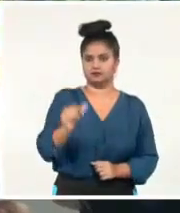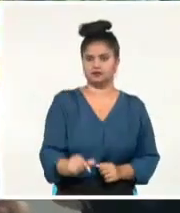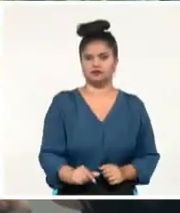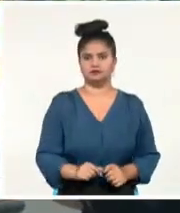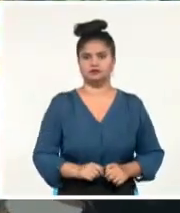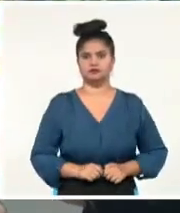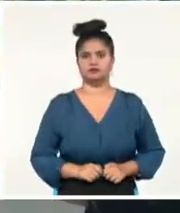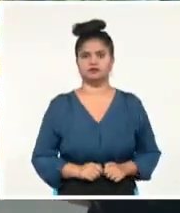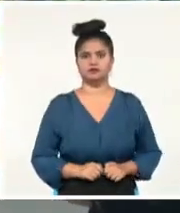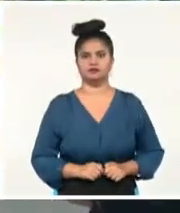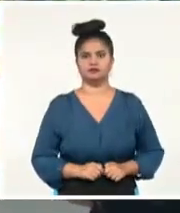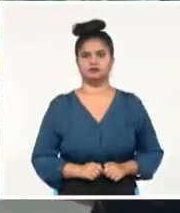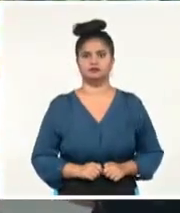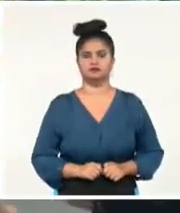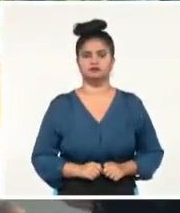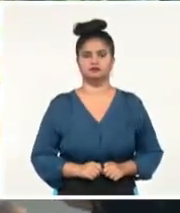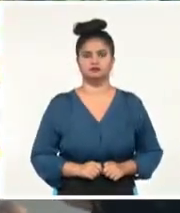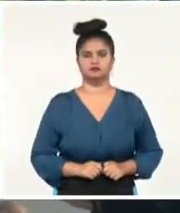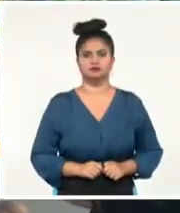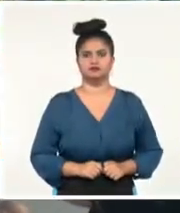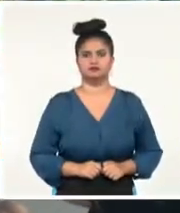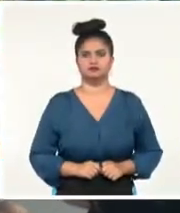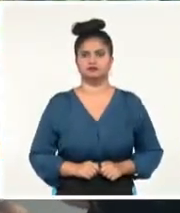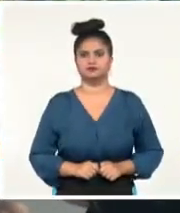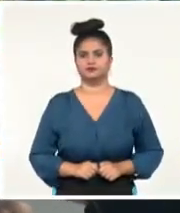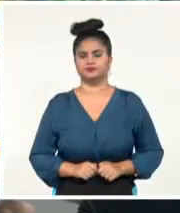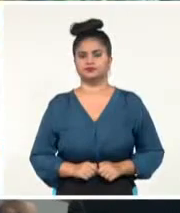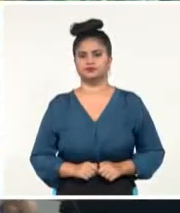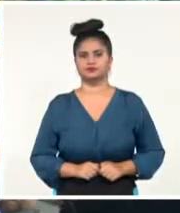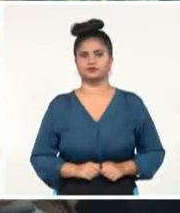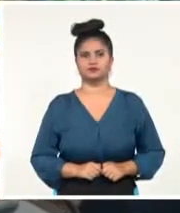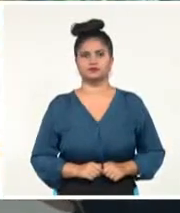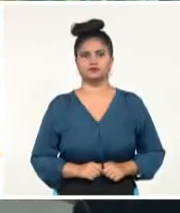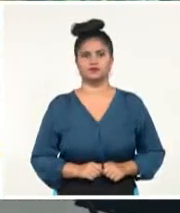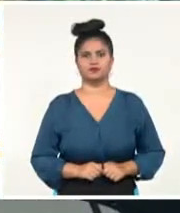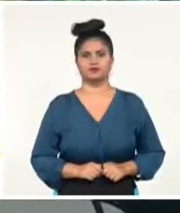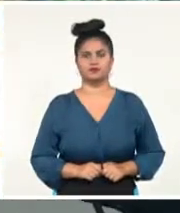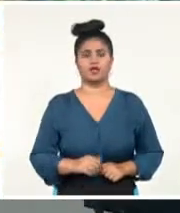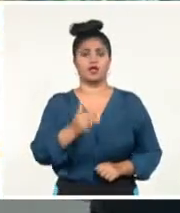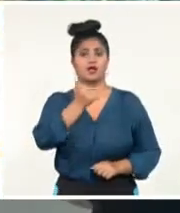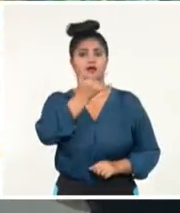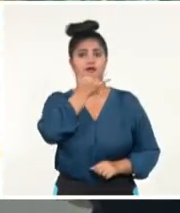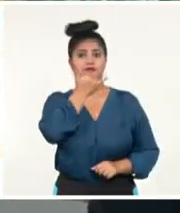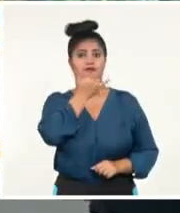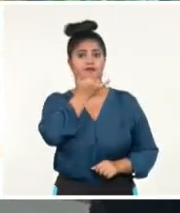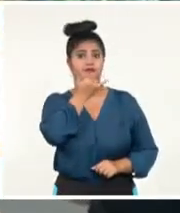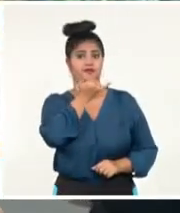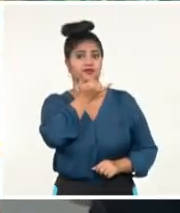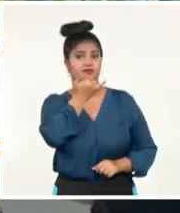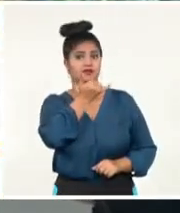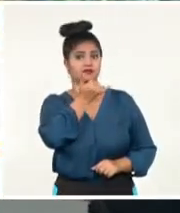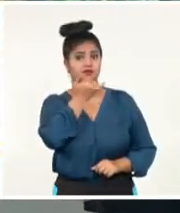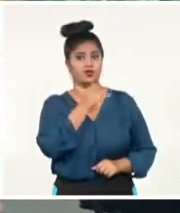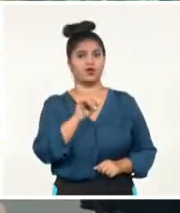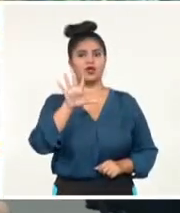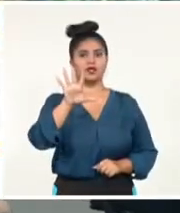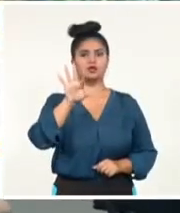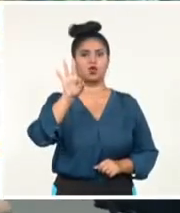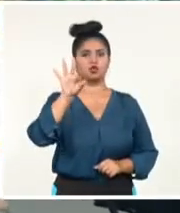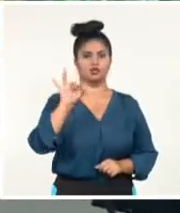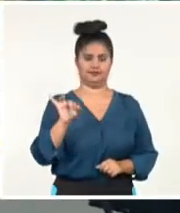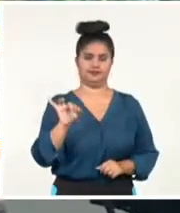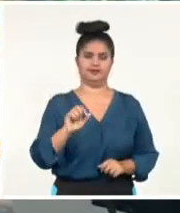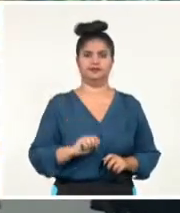estamos estimando 2.750 megawatts de máxima demanda. El déficit serían 567 megawatts y una